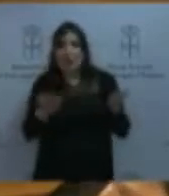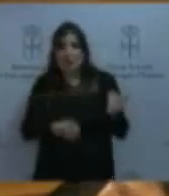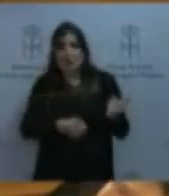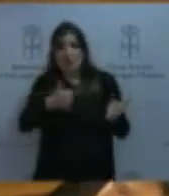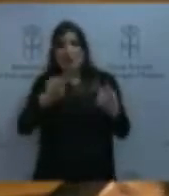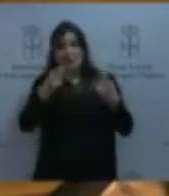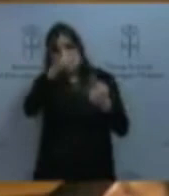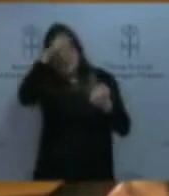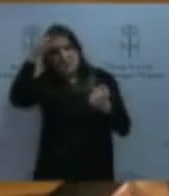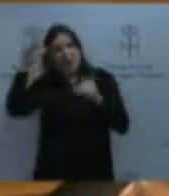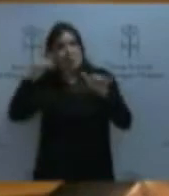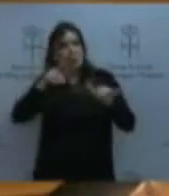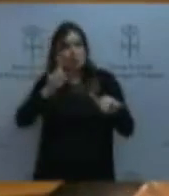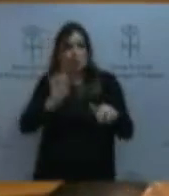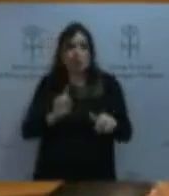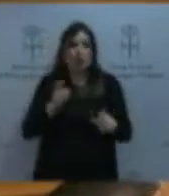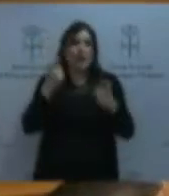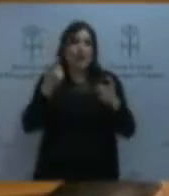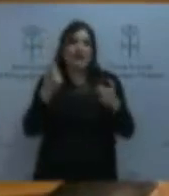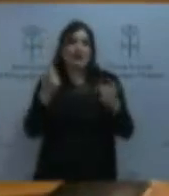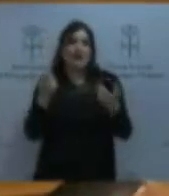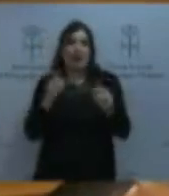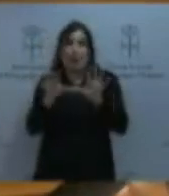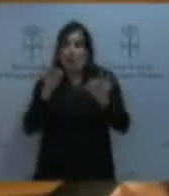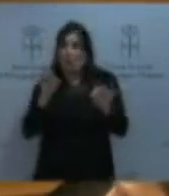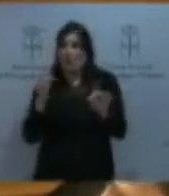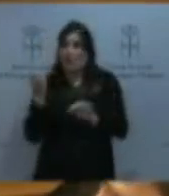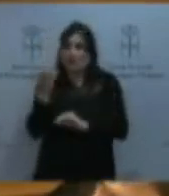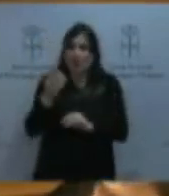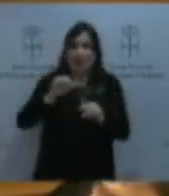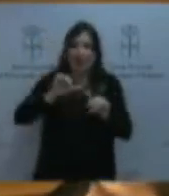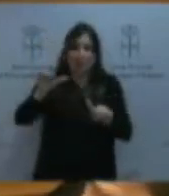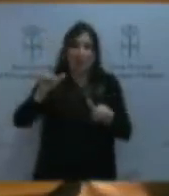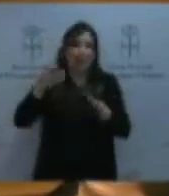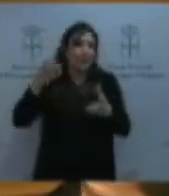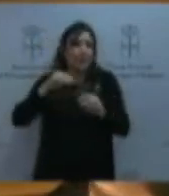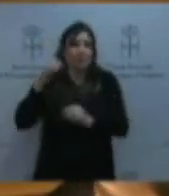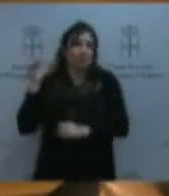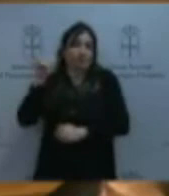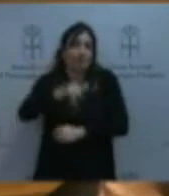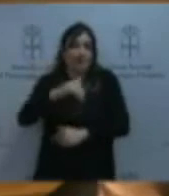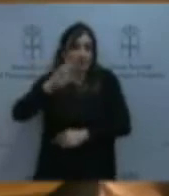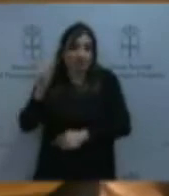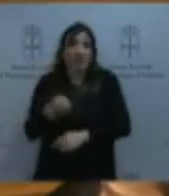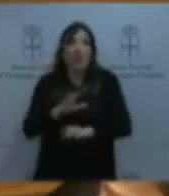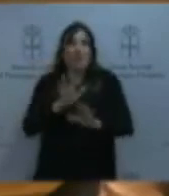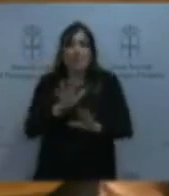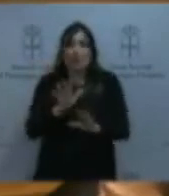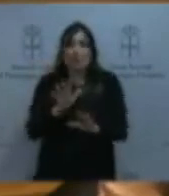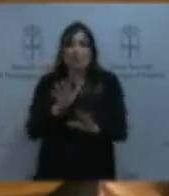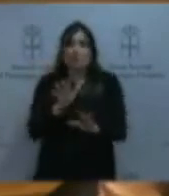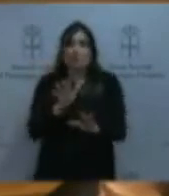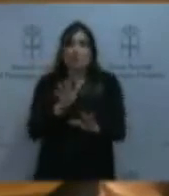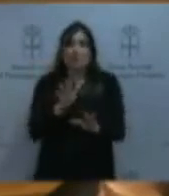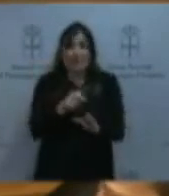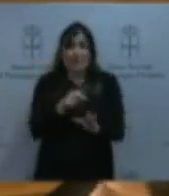todo este tipo de cosas que contribuyan a hacerlo más sostenible. Pero claro que ese viento de cola va en algún momento a amortiguarse o a